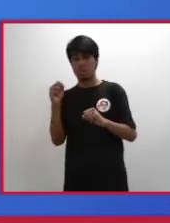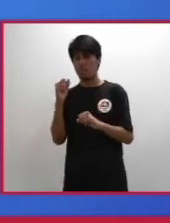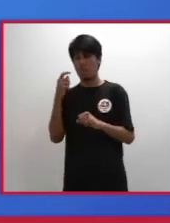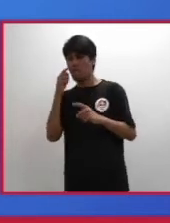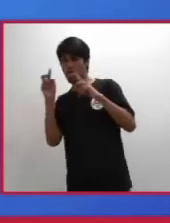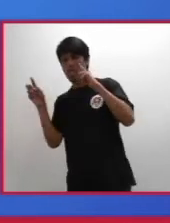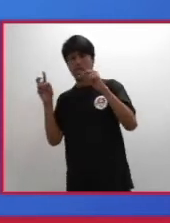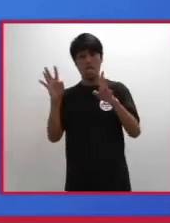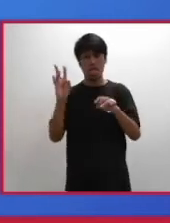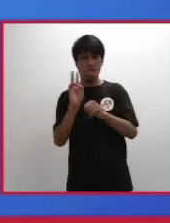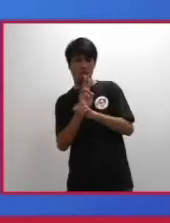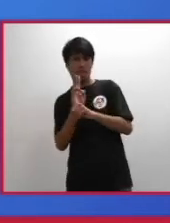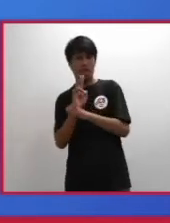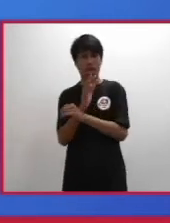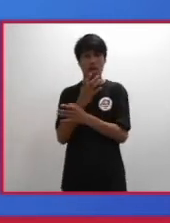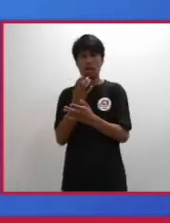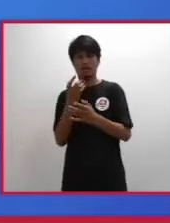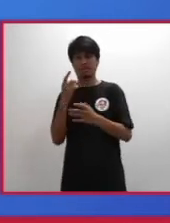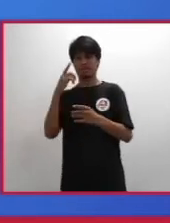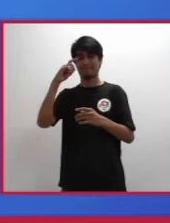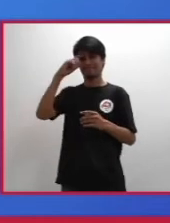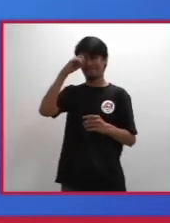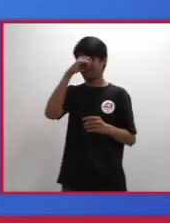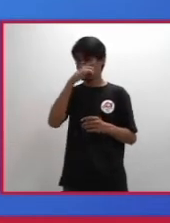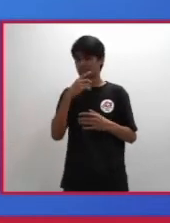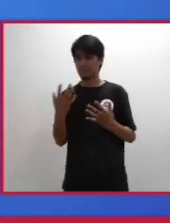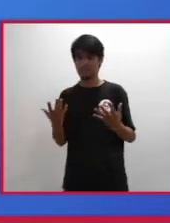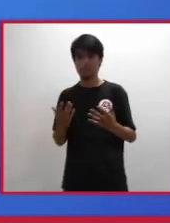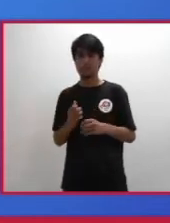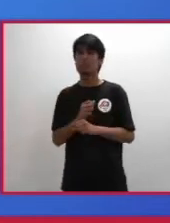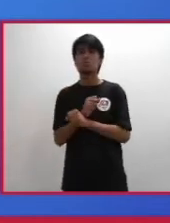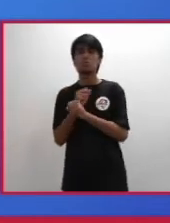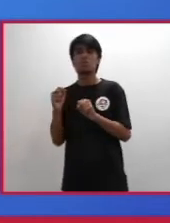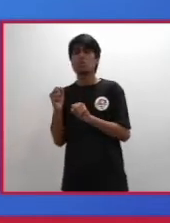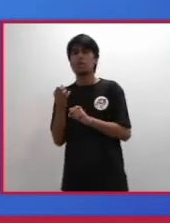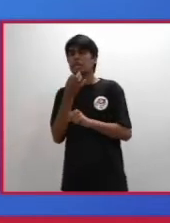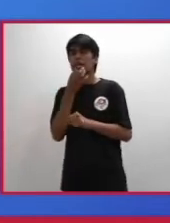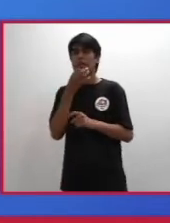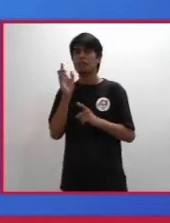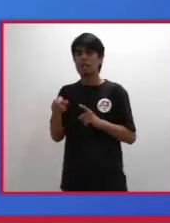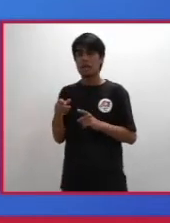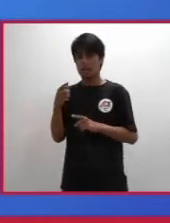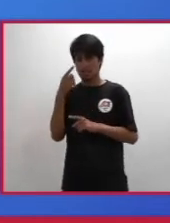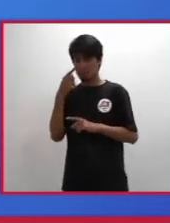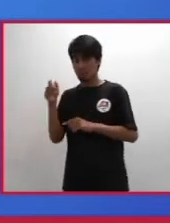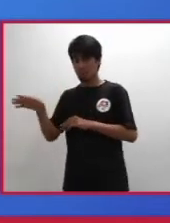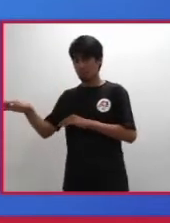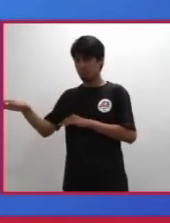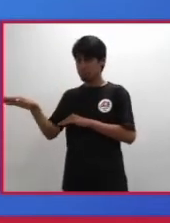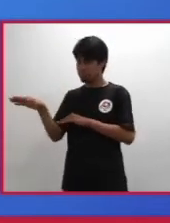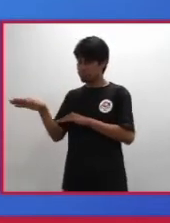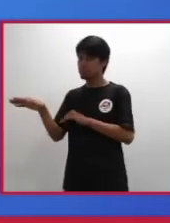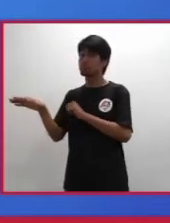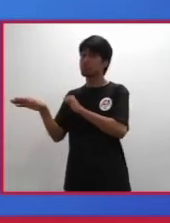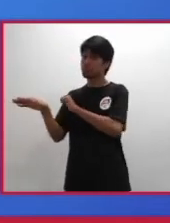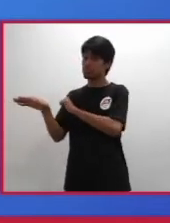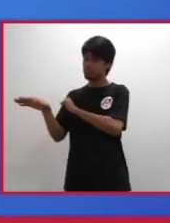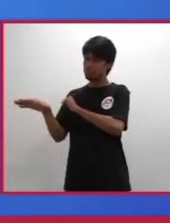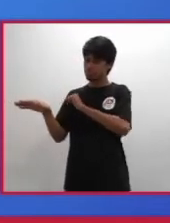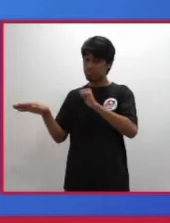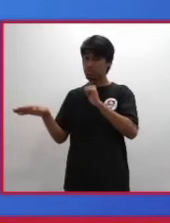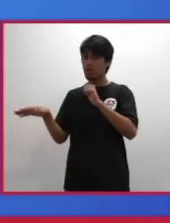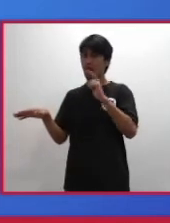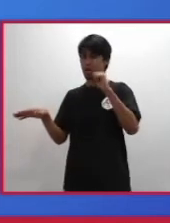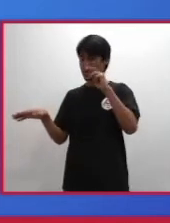las medidas o las precauciones correspondientes. ¿Qué puede suceder acá? Lo que generalmente ocurre, o lo que ya